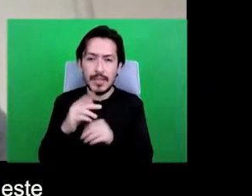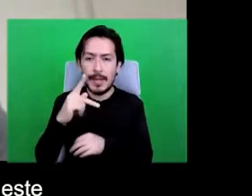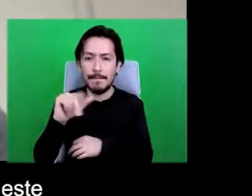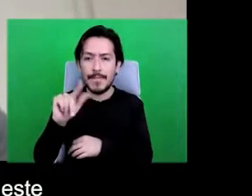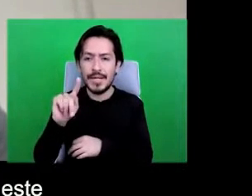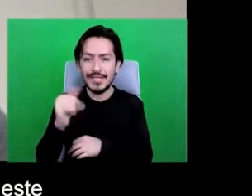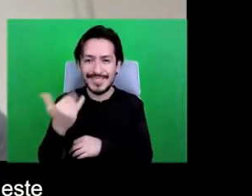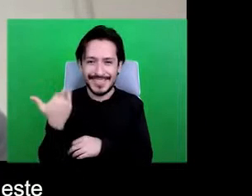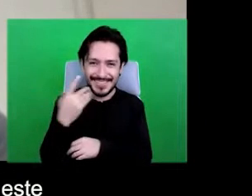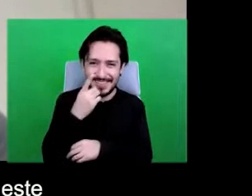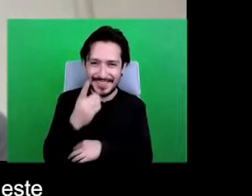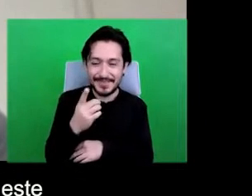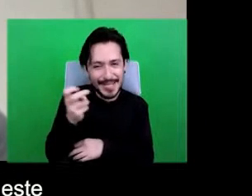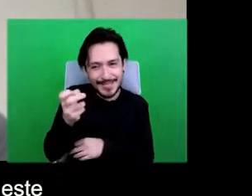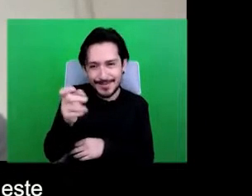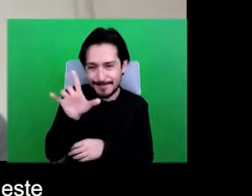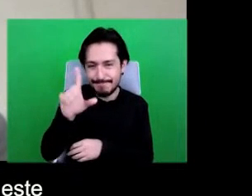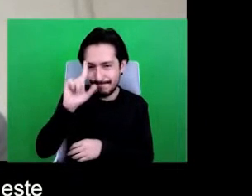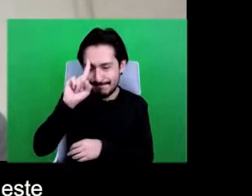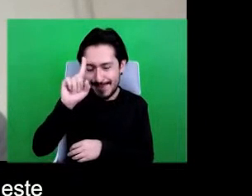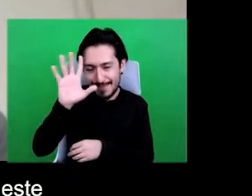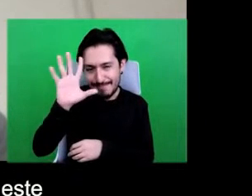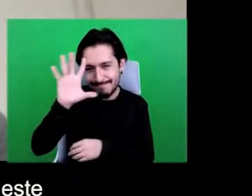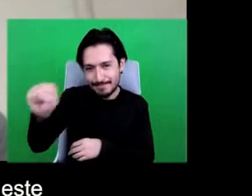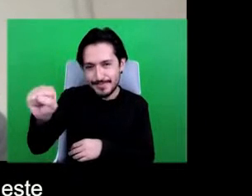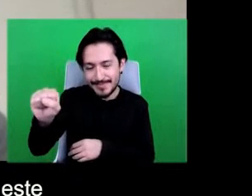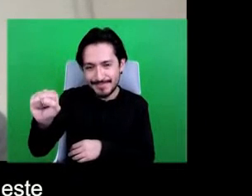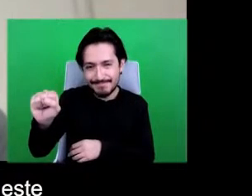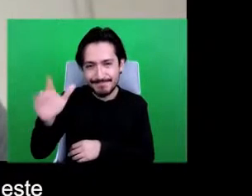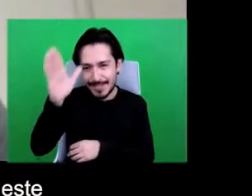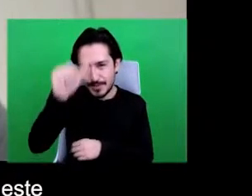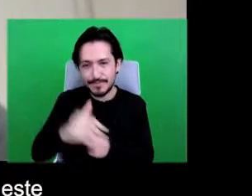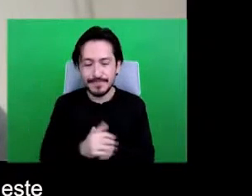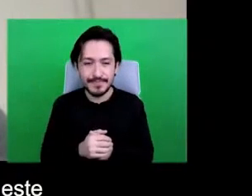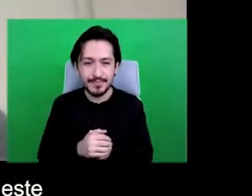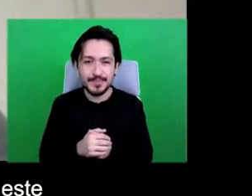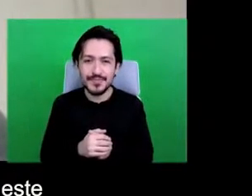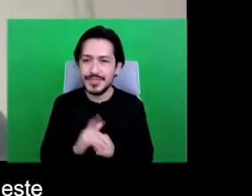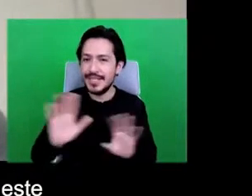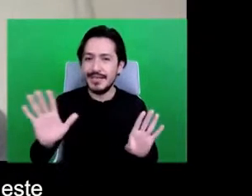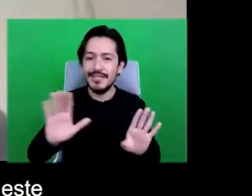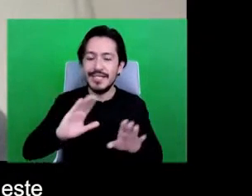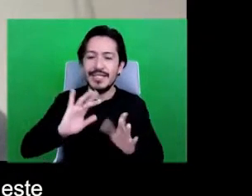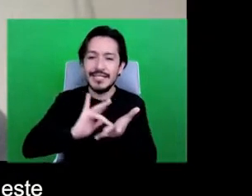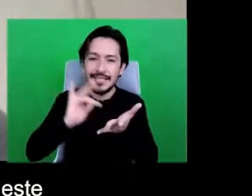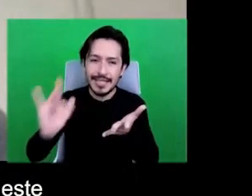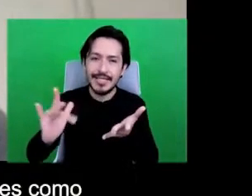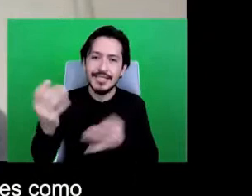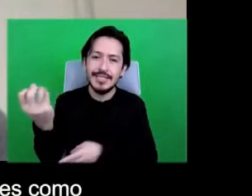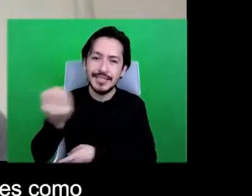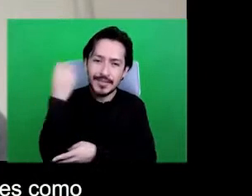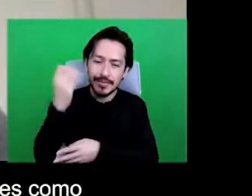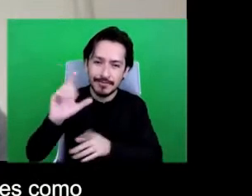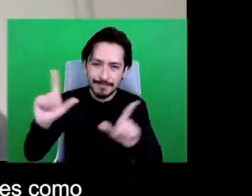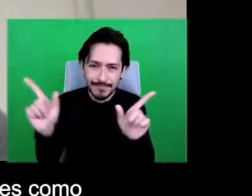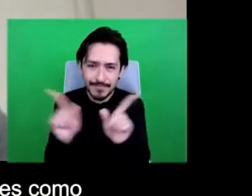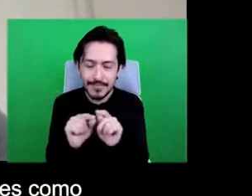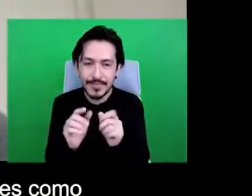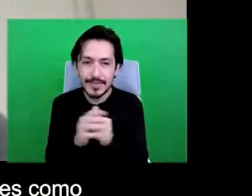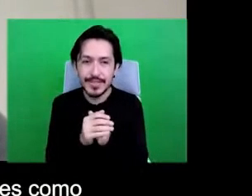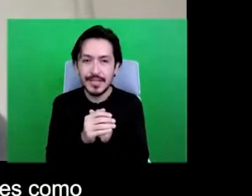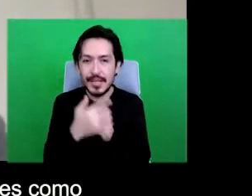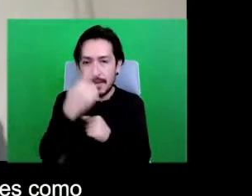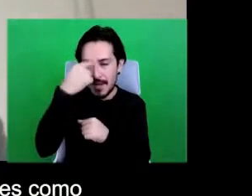más que agradecerles, cerrar este panel con muchísimo agradecimiento para el British Council, para la Secretaría